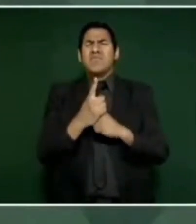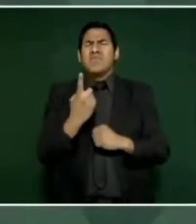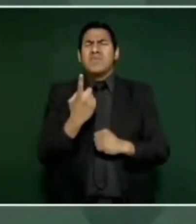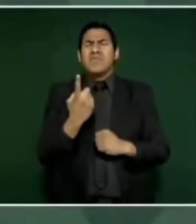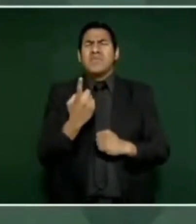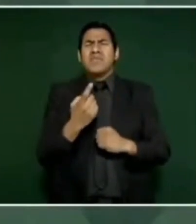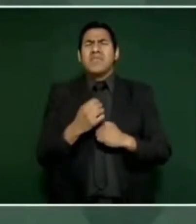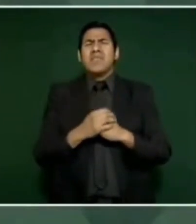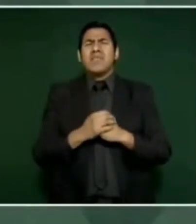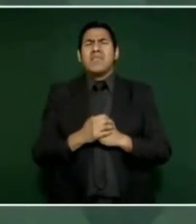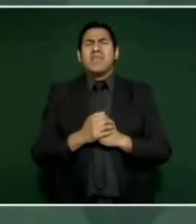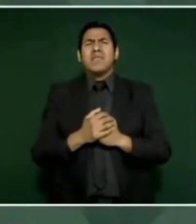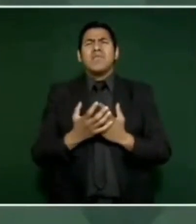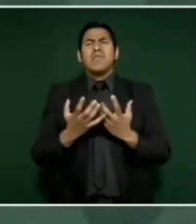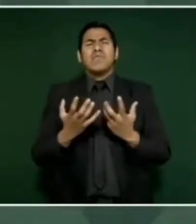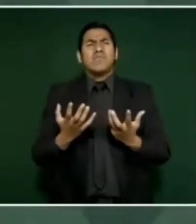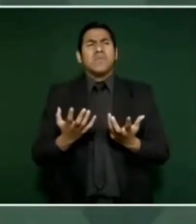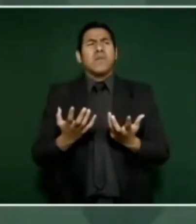si